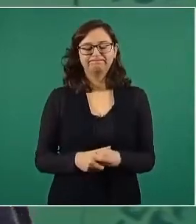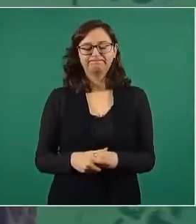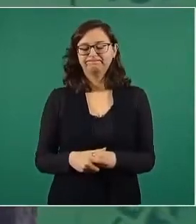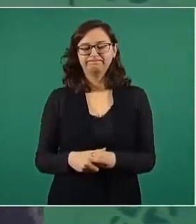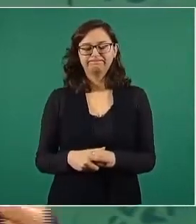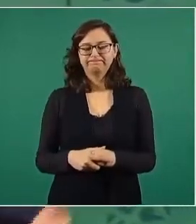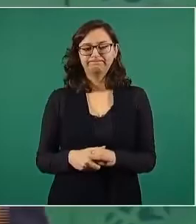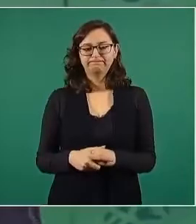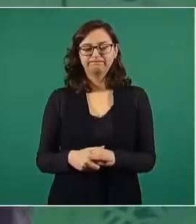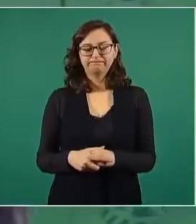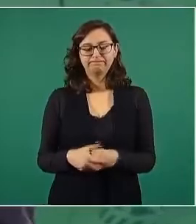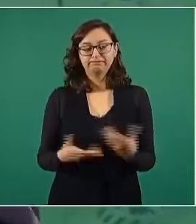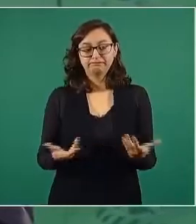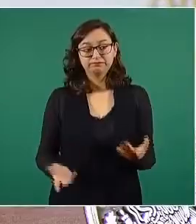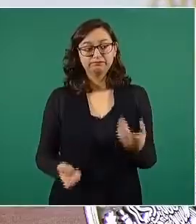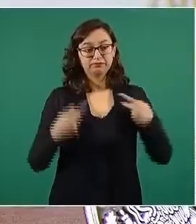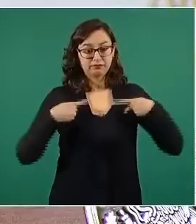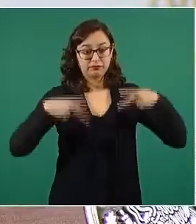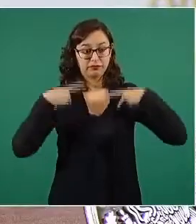Algunos quisieran,